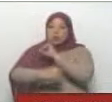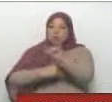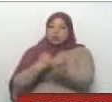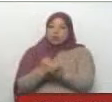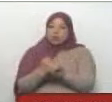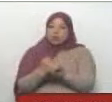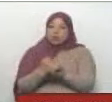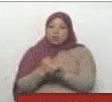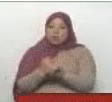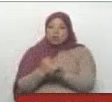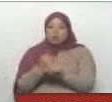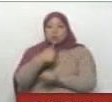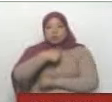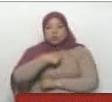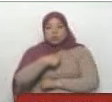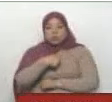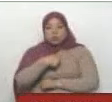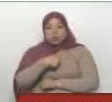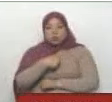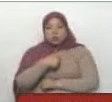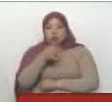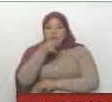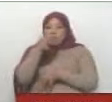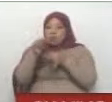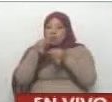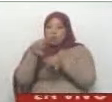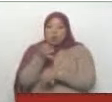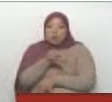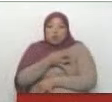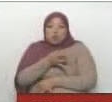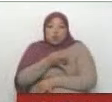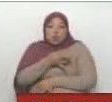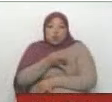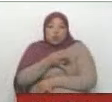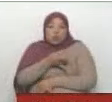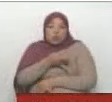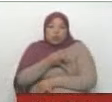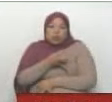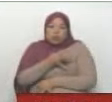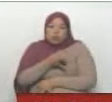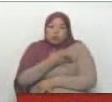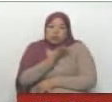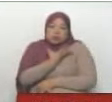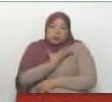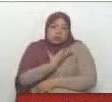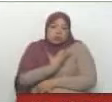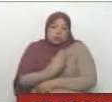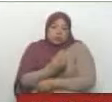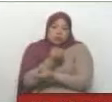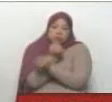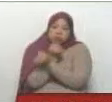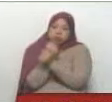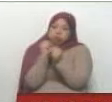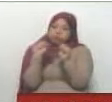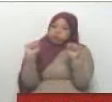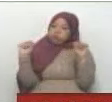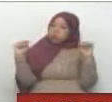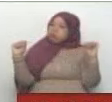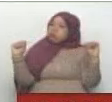internacional les digo, dolor provoca dolor. indignación provoca